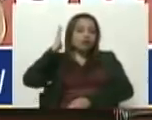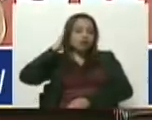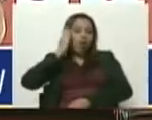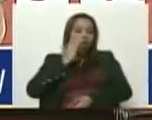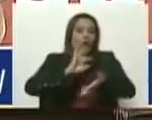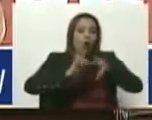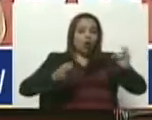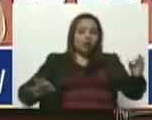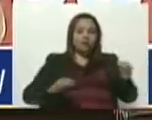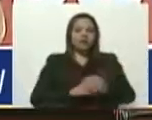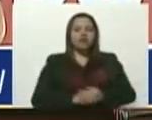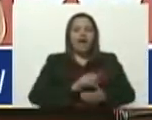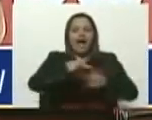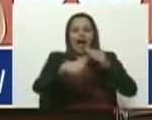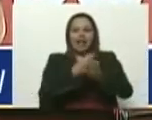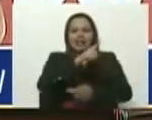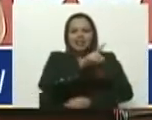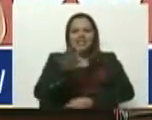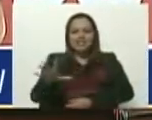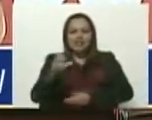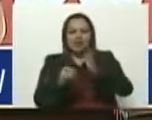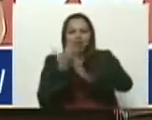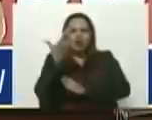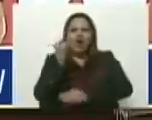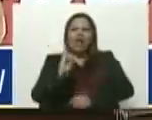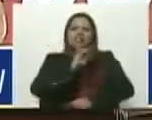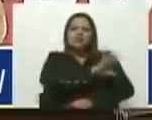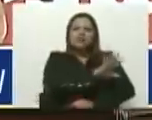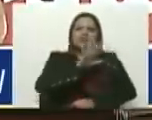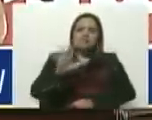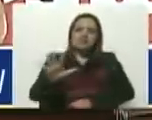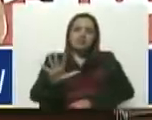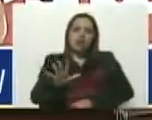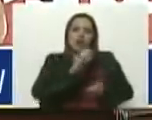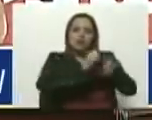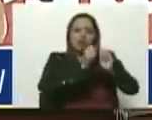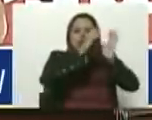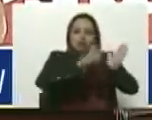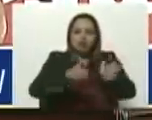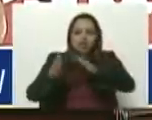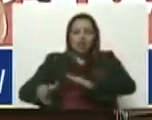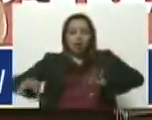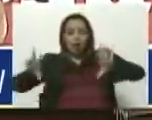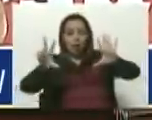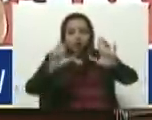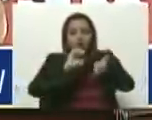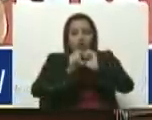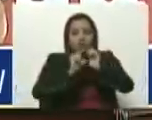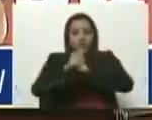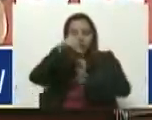allí nosotros 55 atletas y 8 deporte participando además